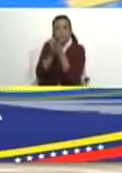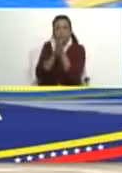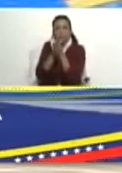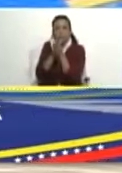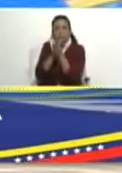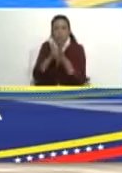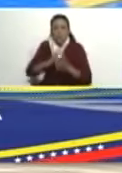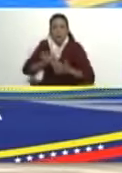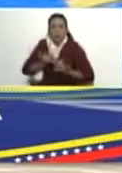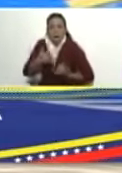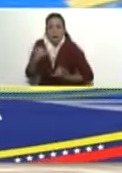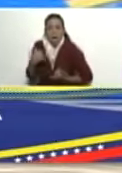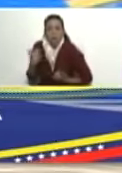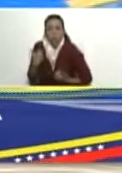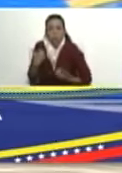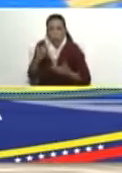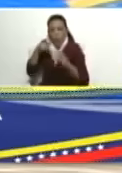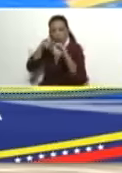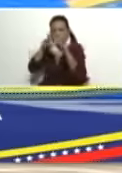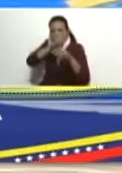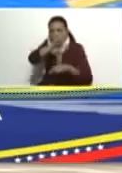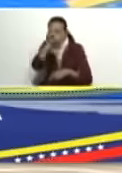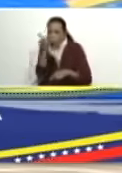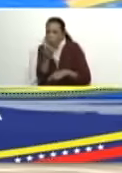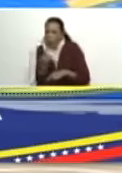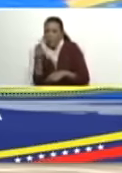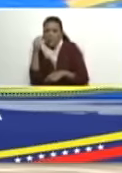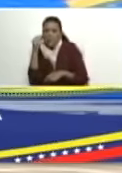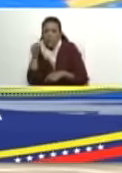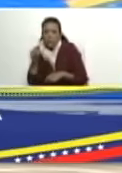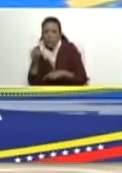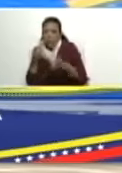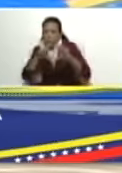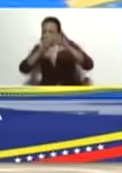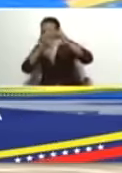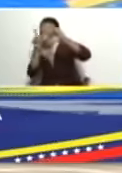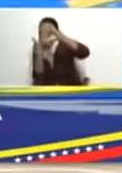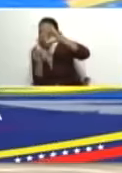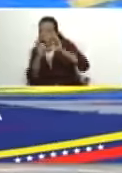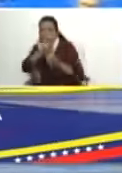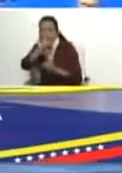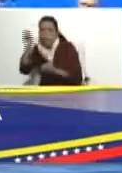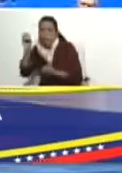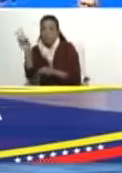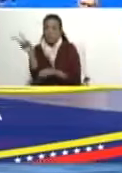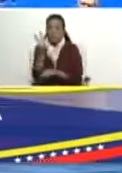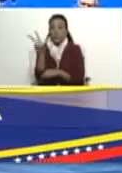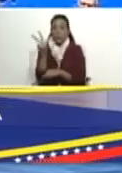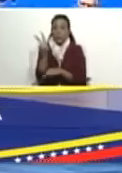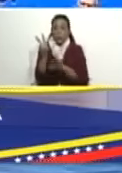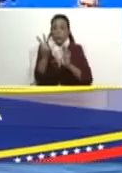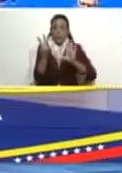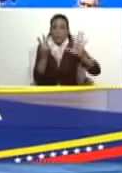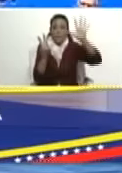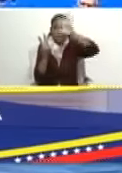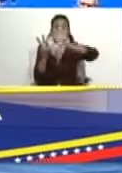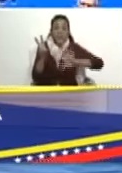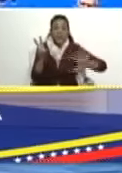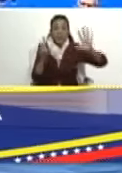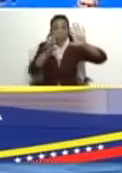pasos para entrarle a todo el territorio del oriente de la República de